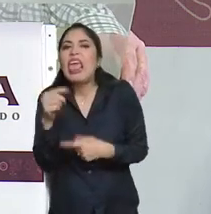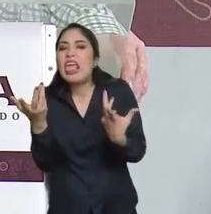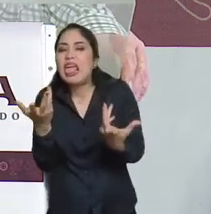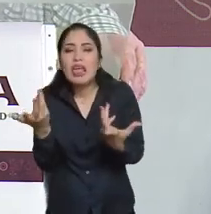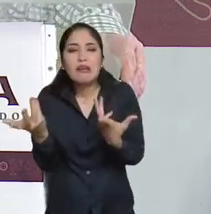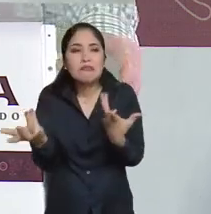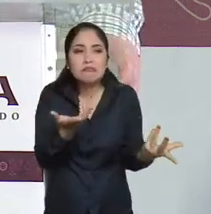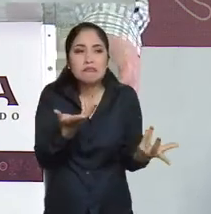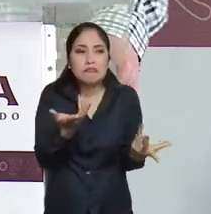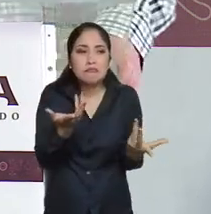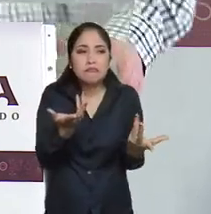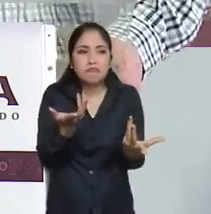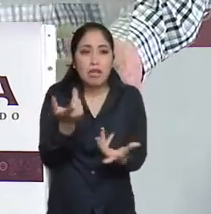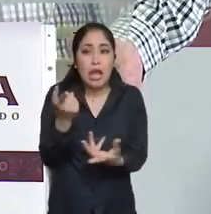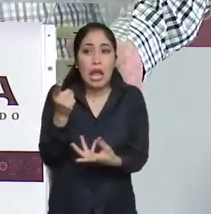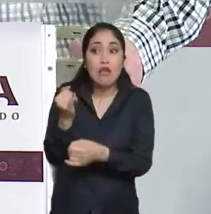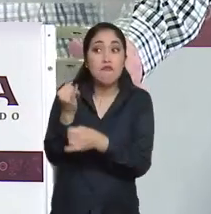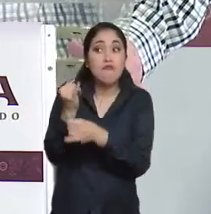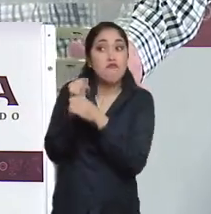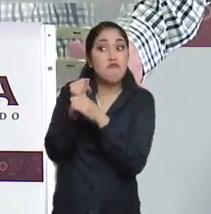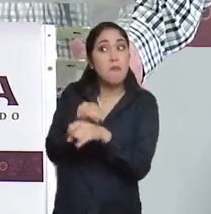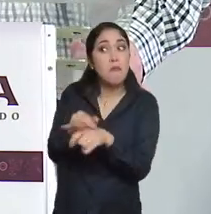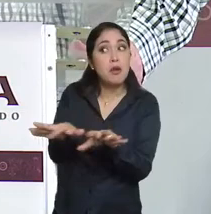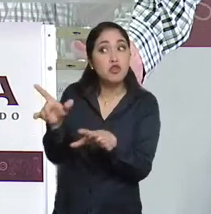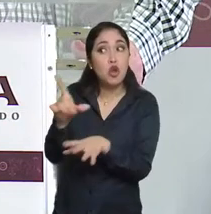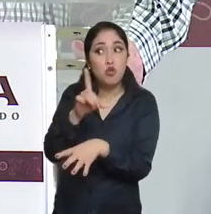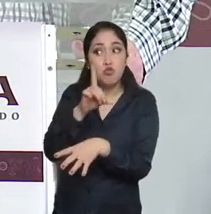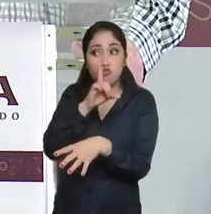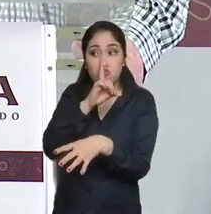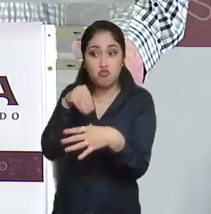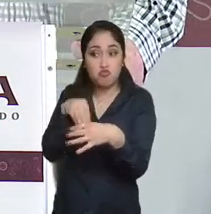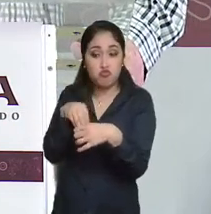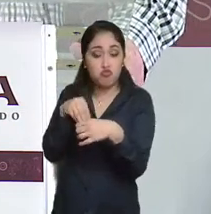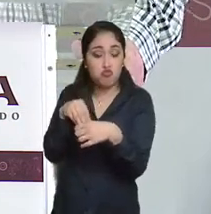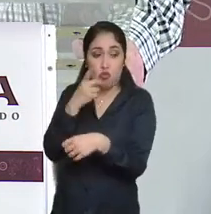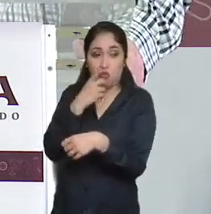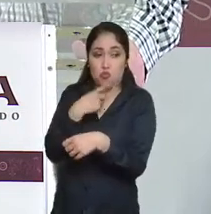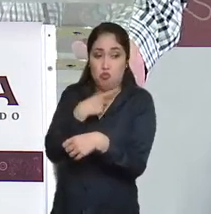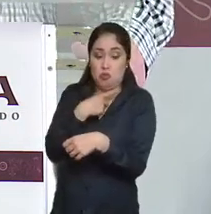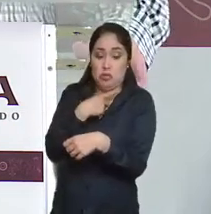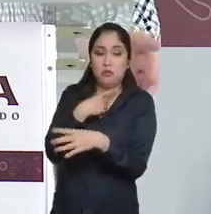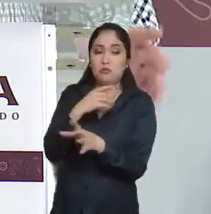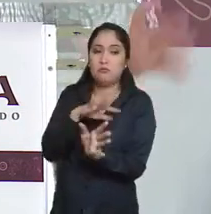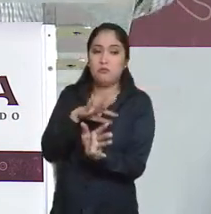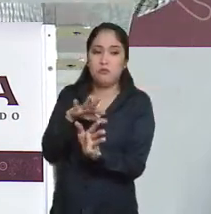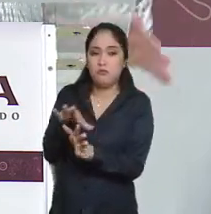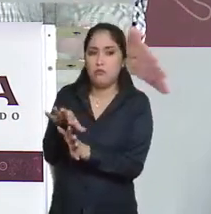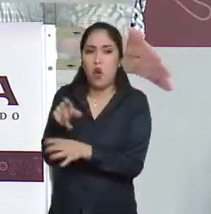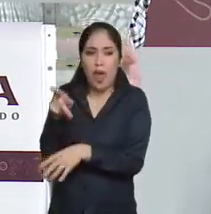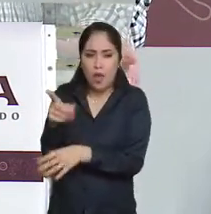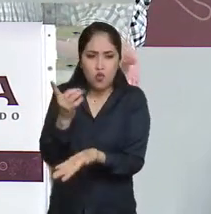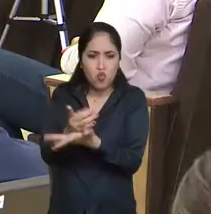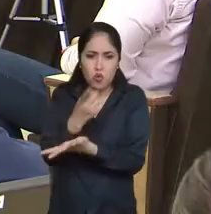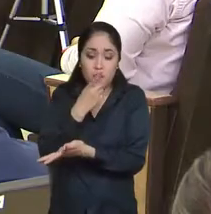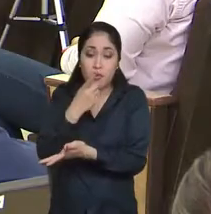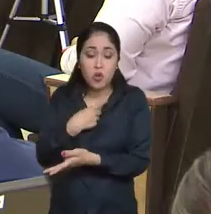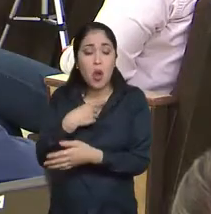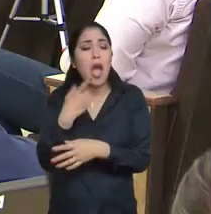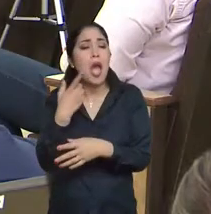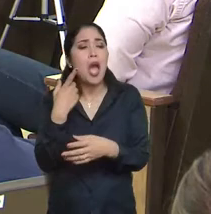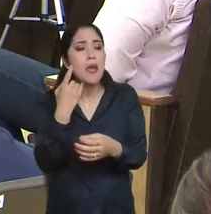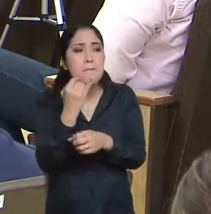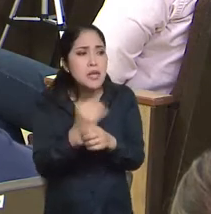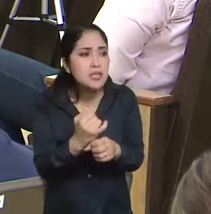no me ocultó información Pablo. Lo que él me dijo, no estamos investigando a nadie, punto.